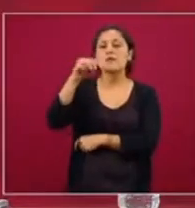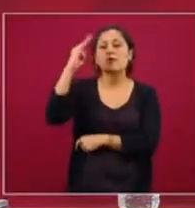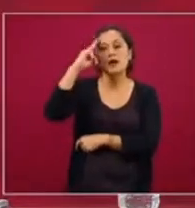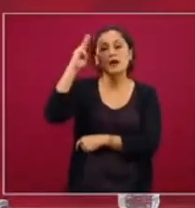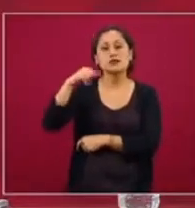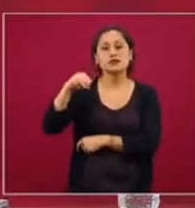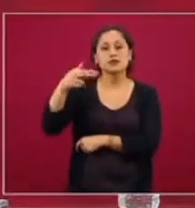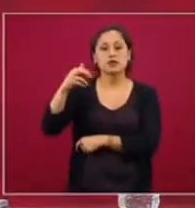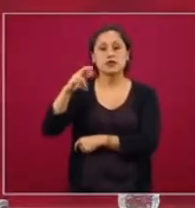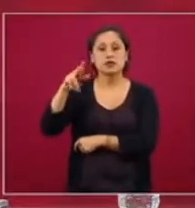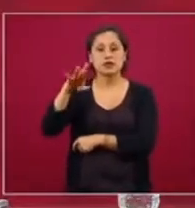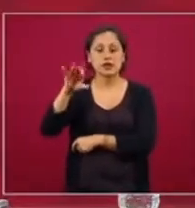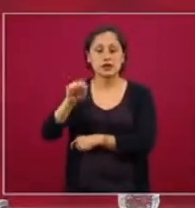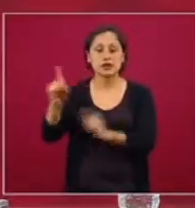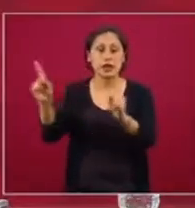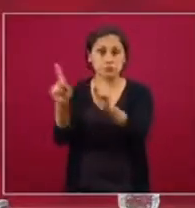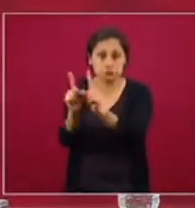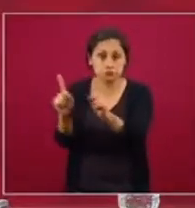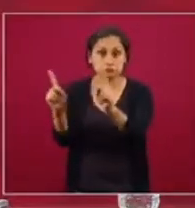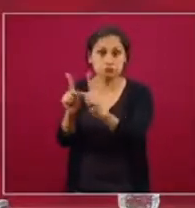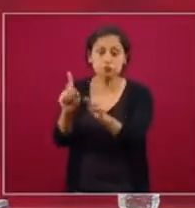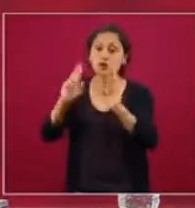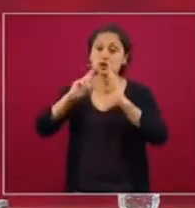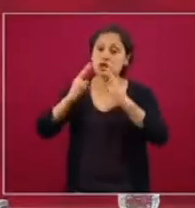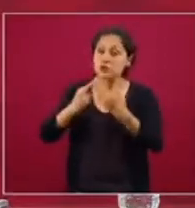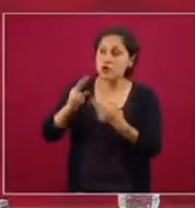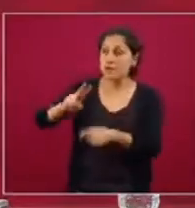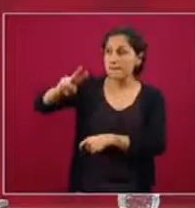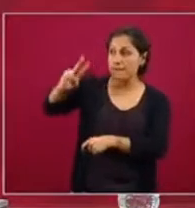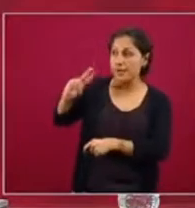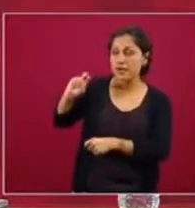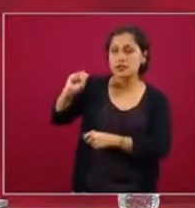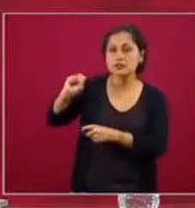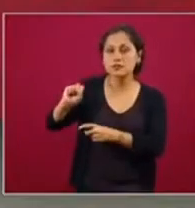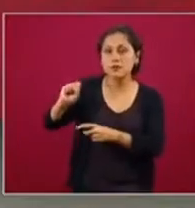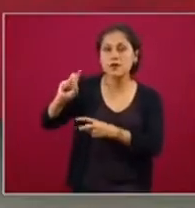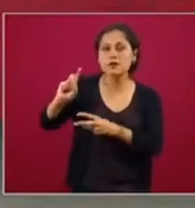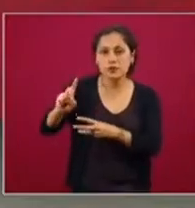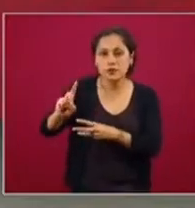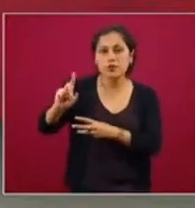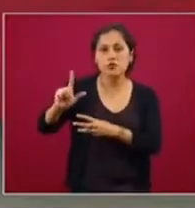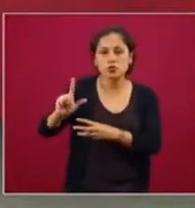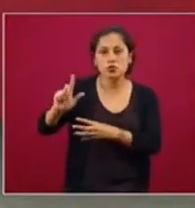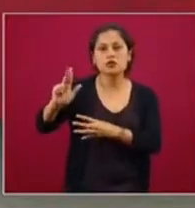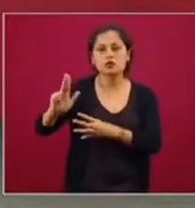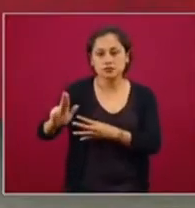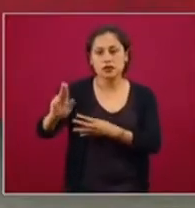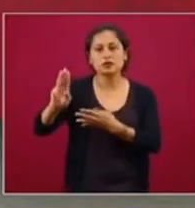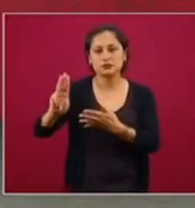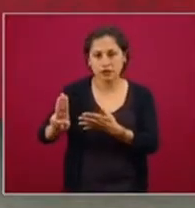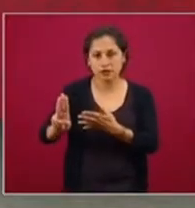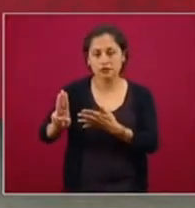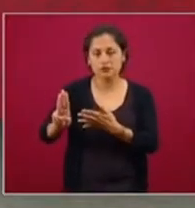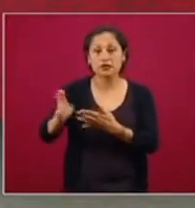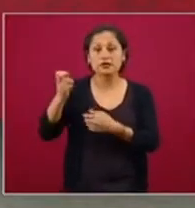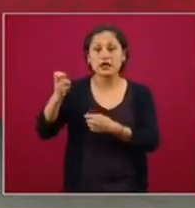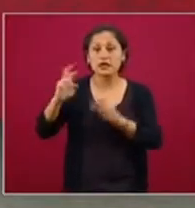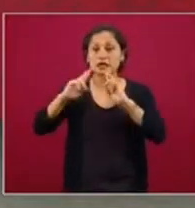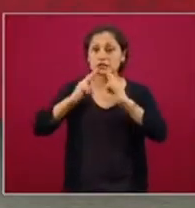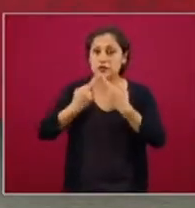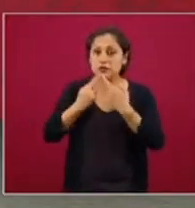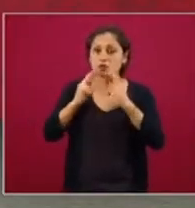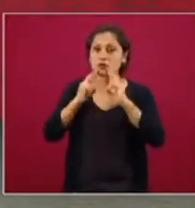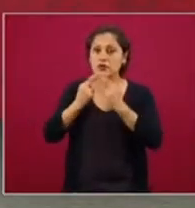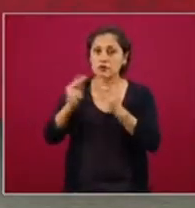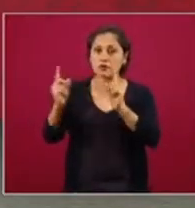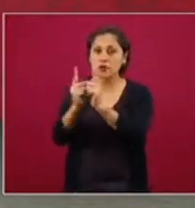viernes pasado y tuvieron una reunión el sábado y luego otra el lunes y luego otra el martes y luego otra el miércoles y le hicimos